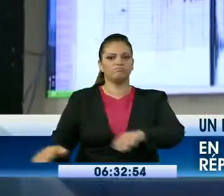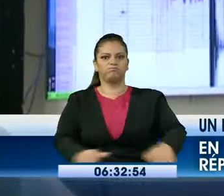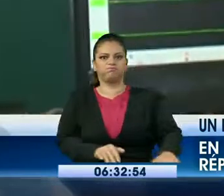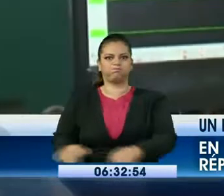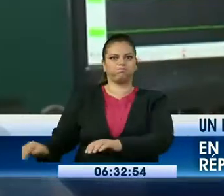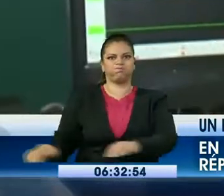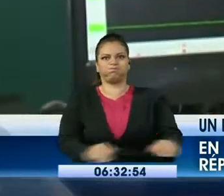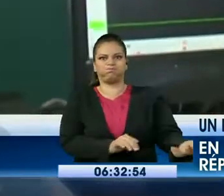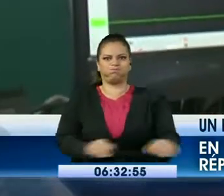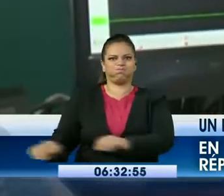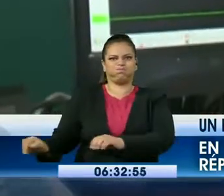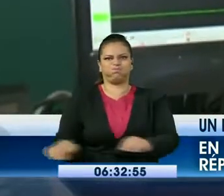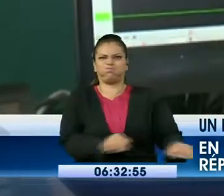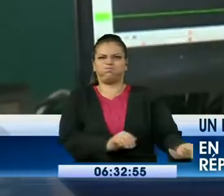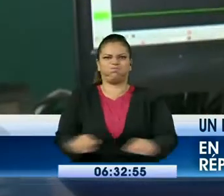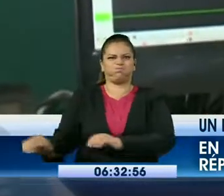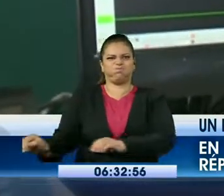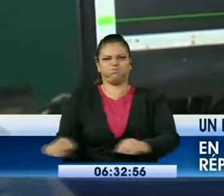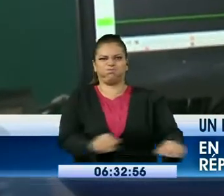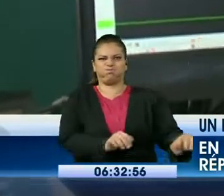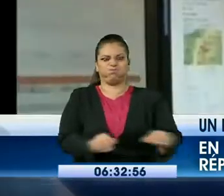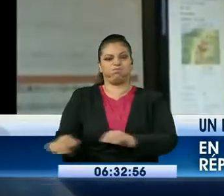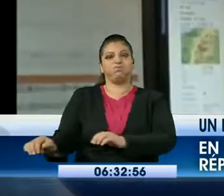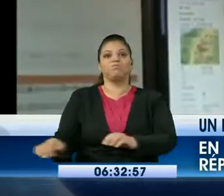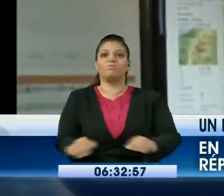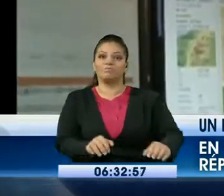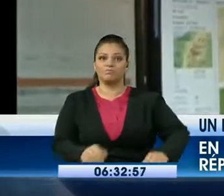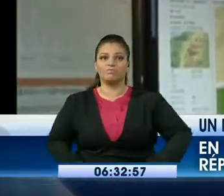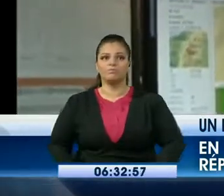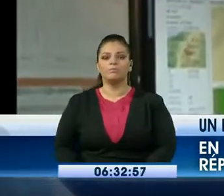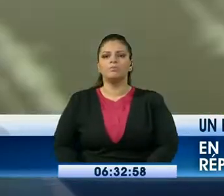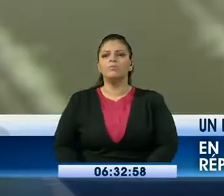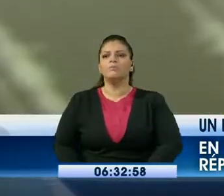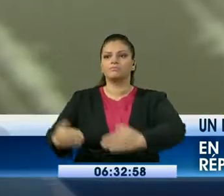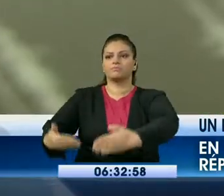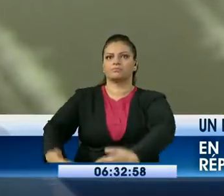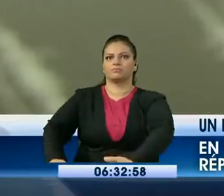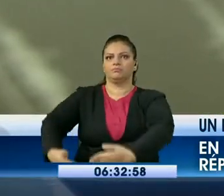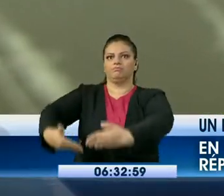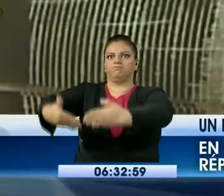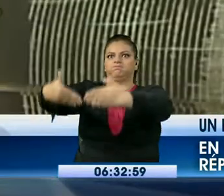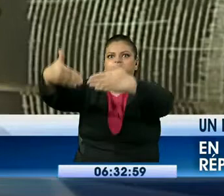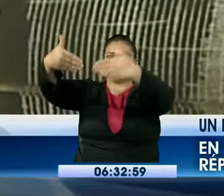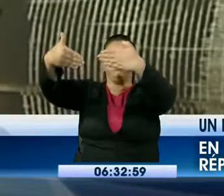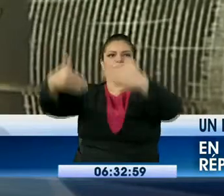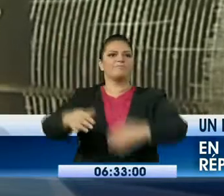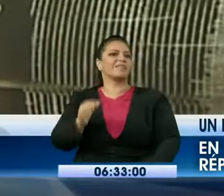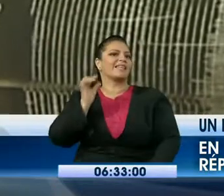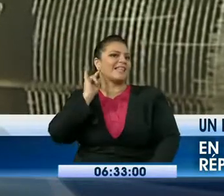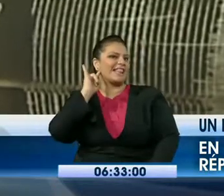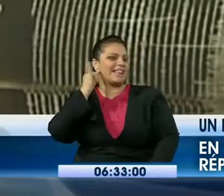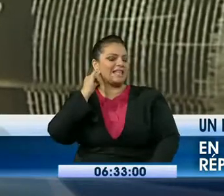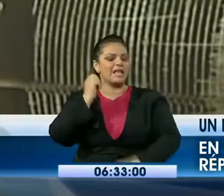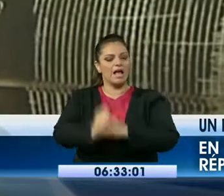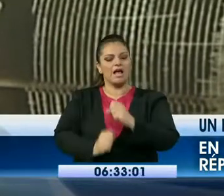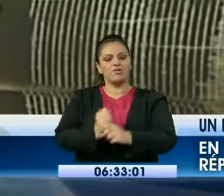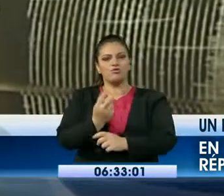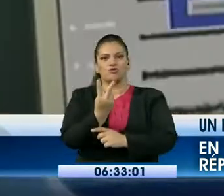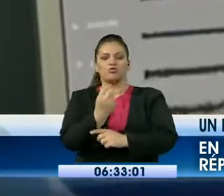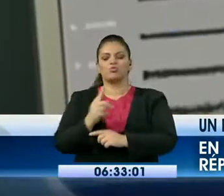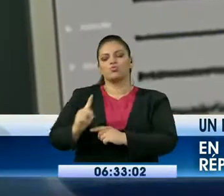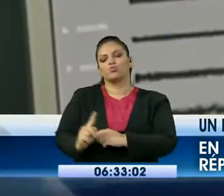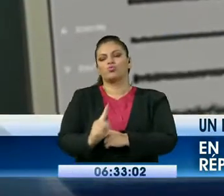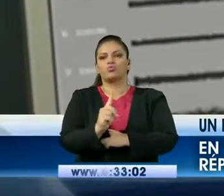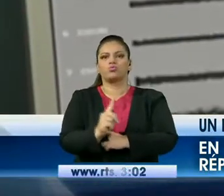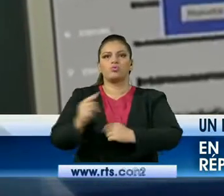amables televidentes, el movimiento telúrico se sintió también en otras provincias amazónicas y en las ciudades de